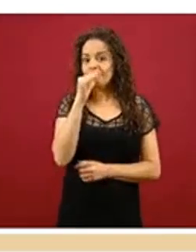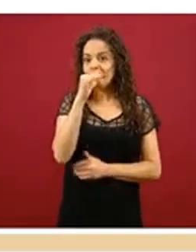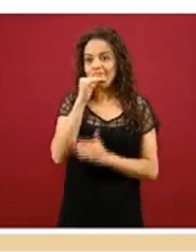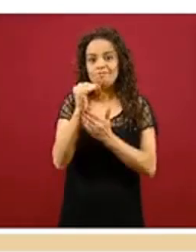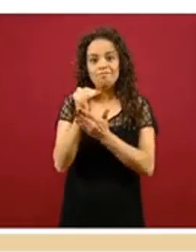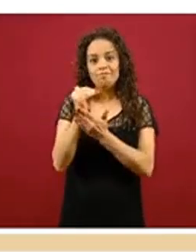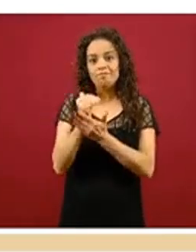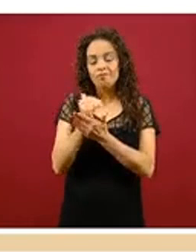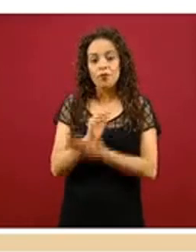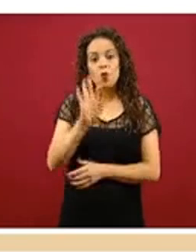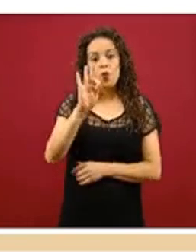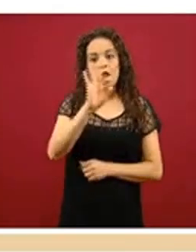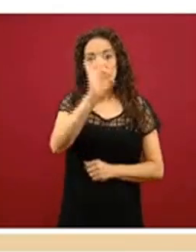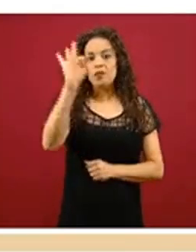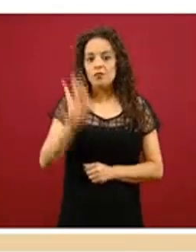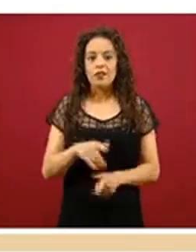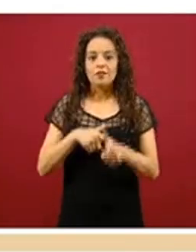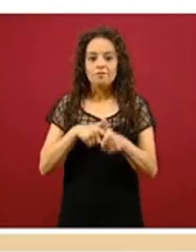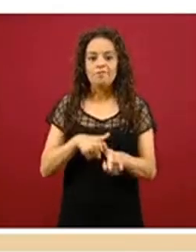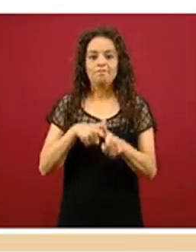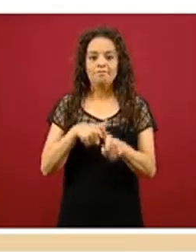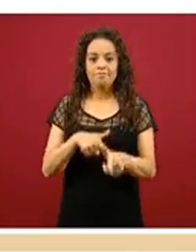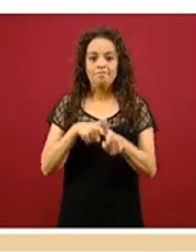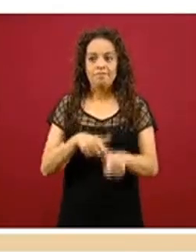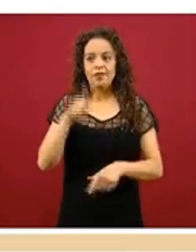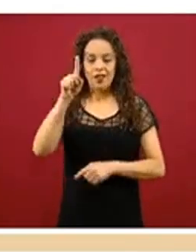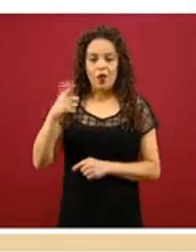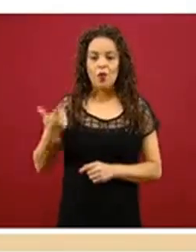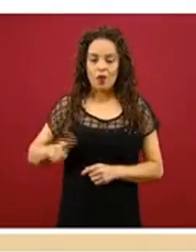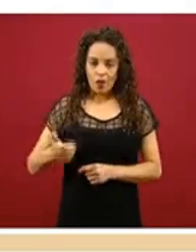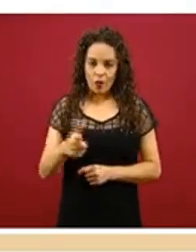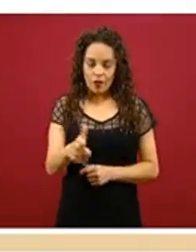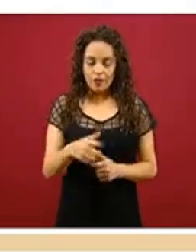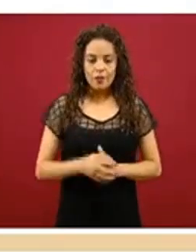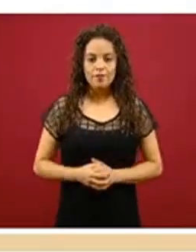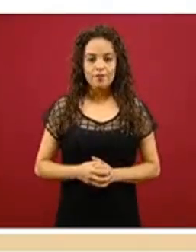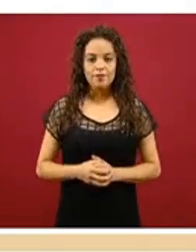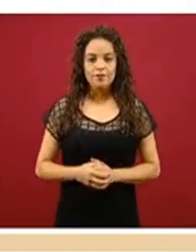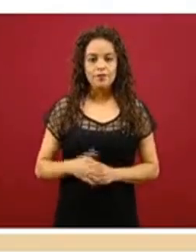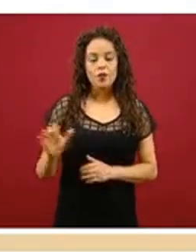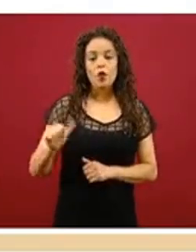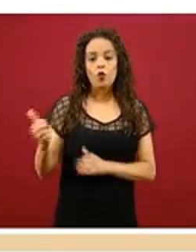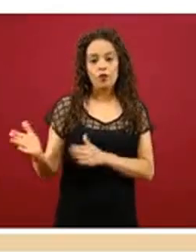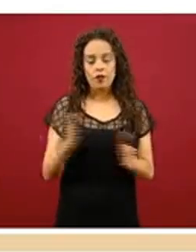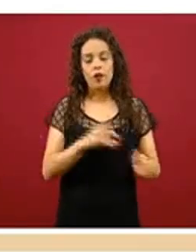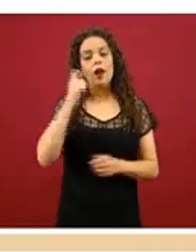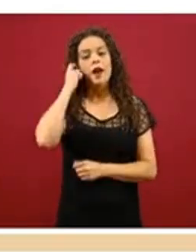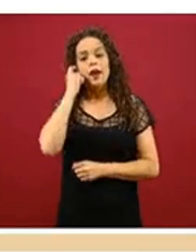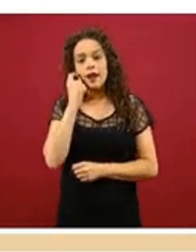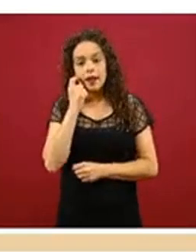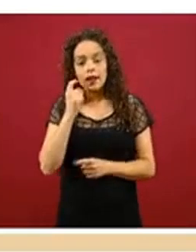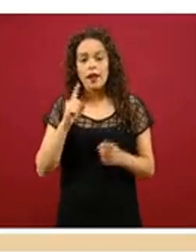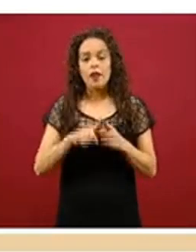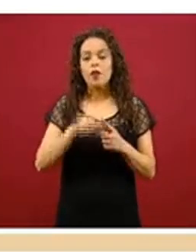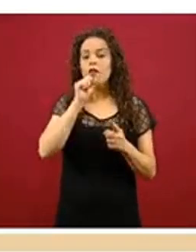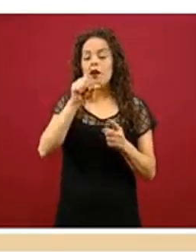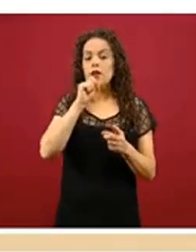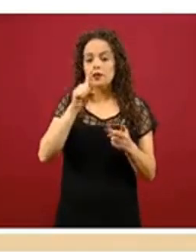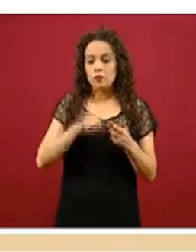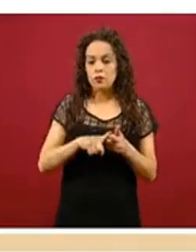menos del 40% en el estado de Guanajuato. Guerrero, Hidalgo, Jalisco y Michoacán